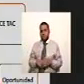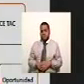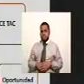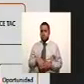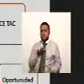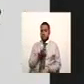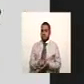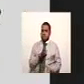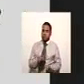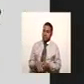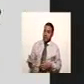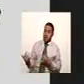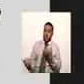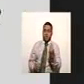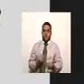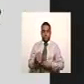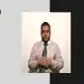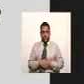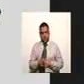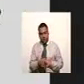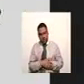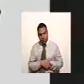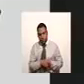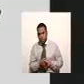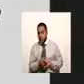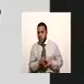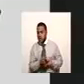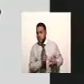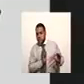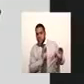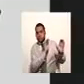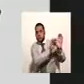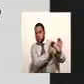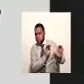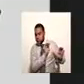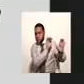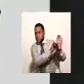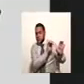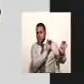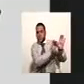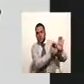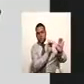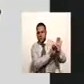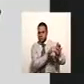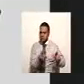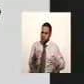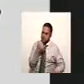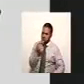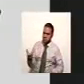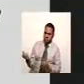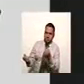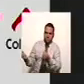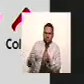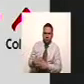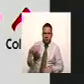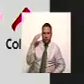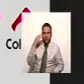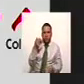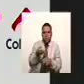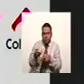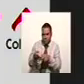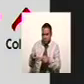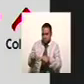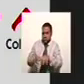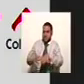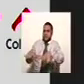sus narices mientras iba llenando el fondo de reposición sin tener ningún instrumento de política pública para atender lo que iba a ser una crisis endémica de